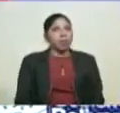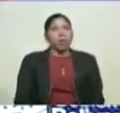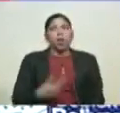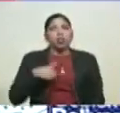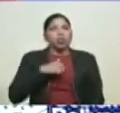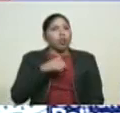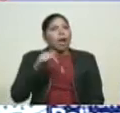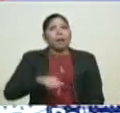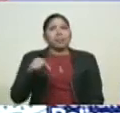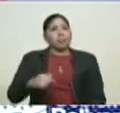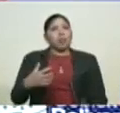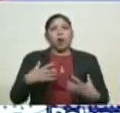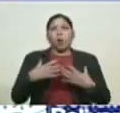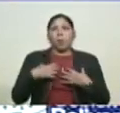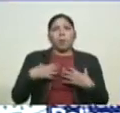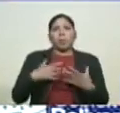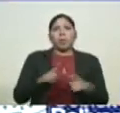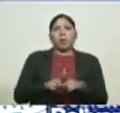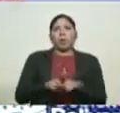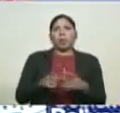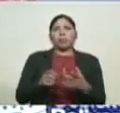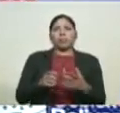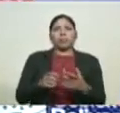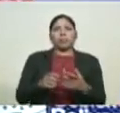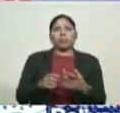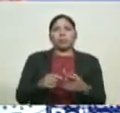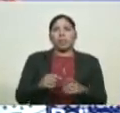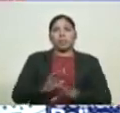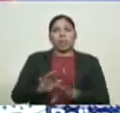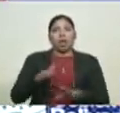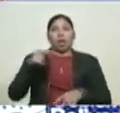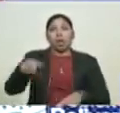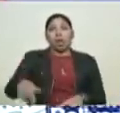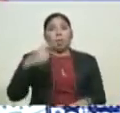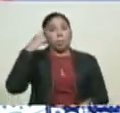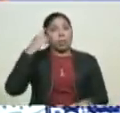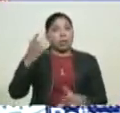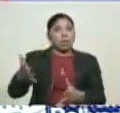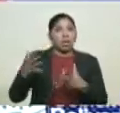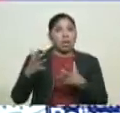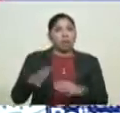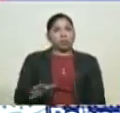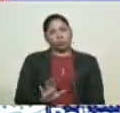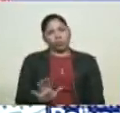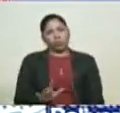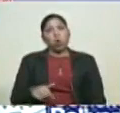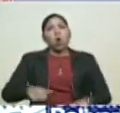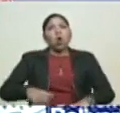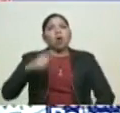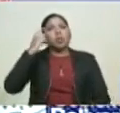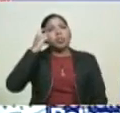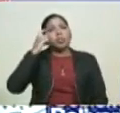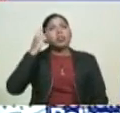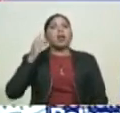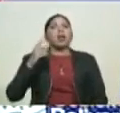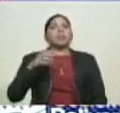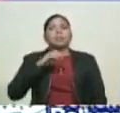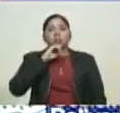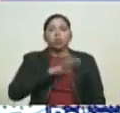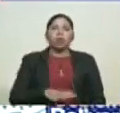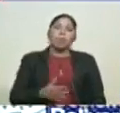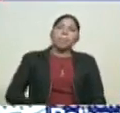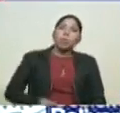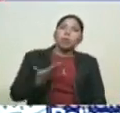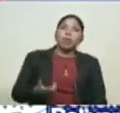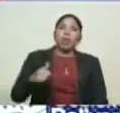jugar posición adelantada. Hoy va a haber un hecho histórico en Venezuela. Hoy es un día de historia en Venezuela. Ha